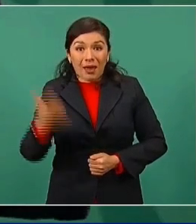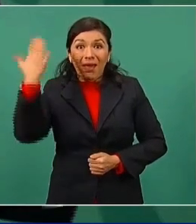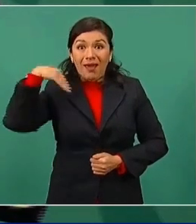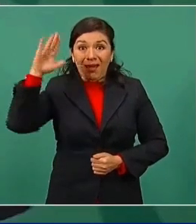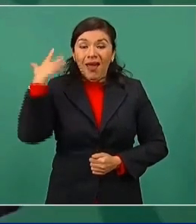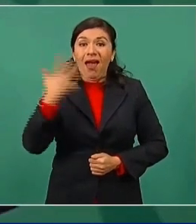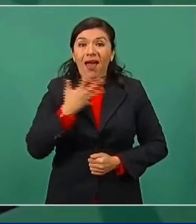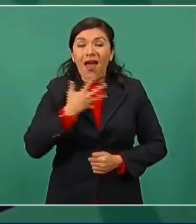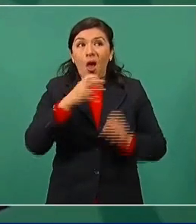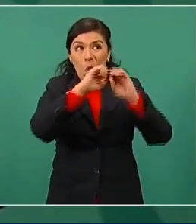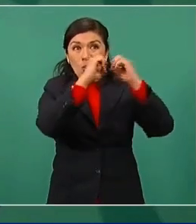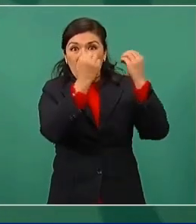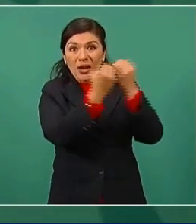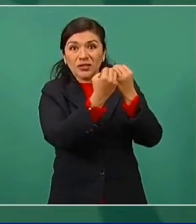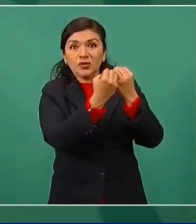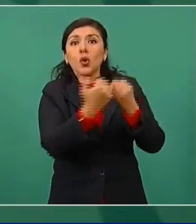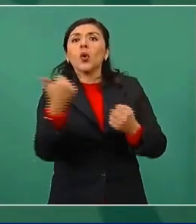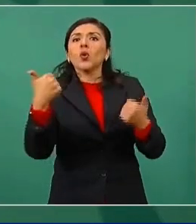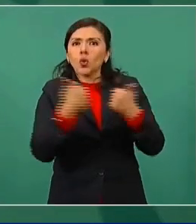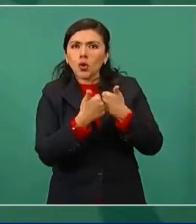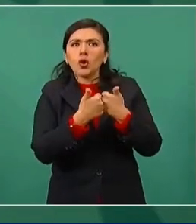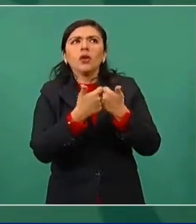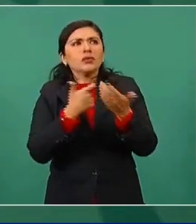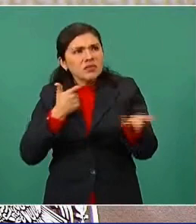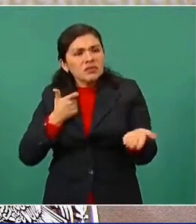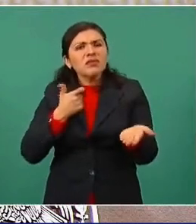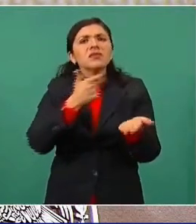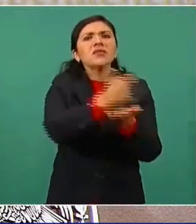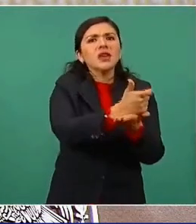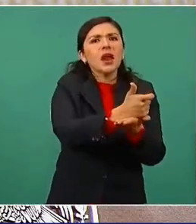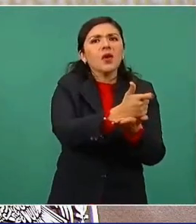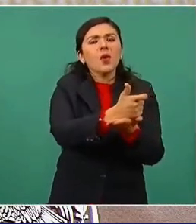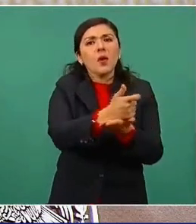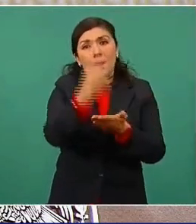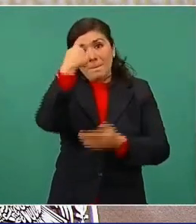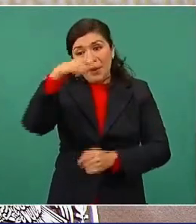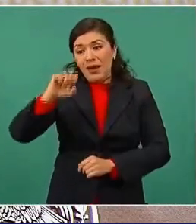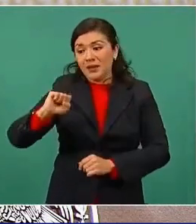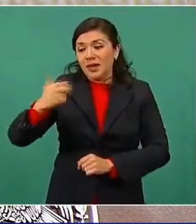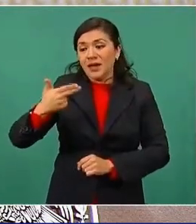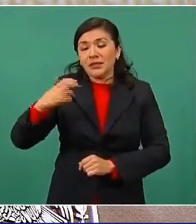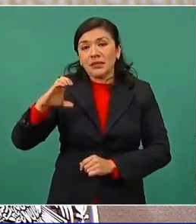organizaciones de la sociedad civil que recibían dinero de Hacienda, no pagaban impuestos,